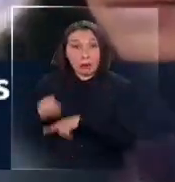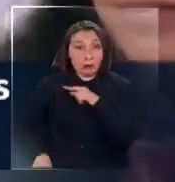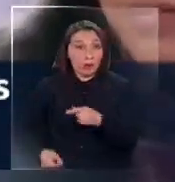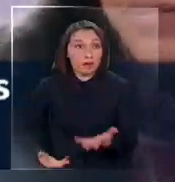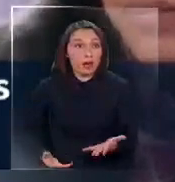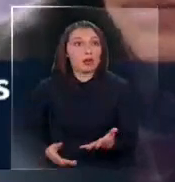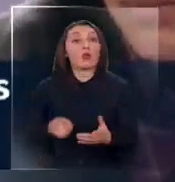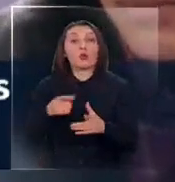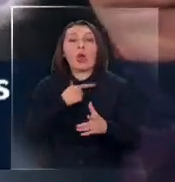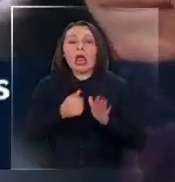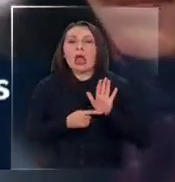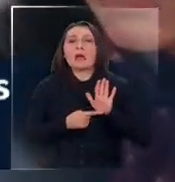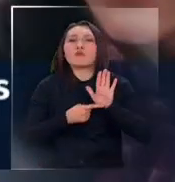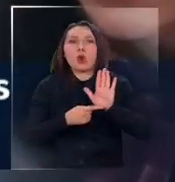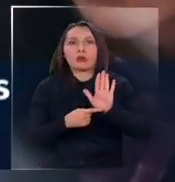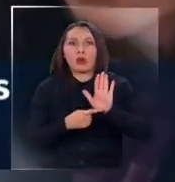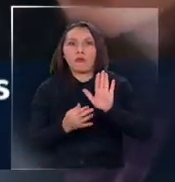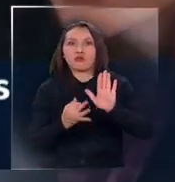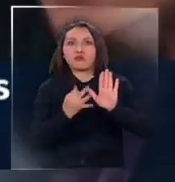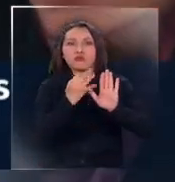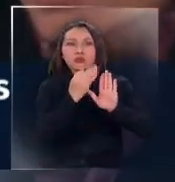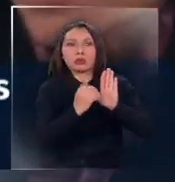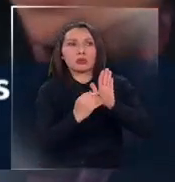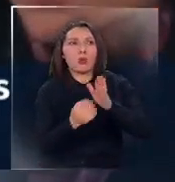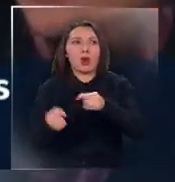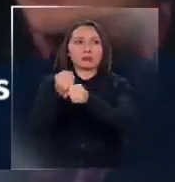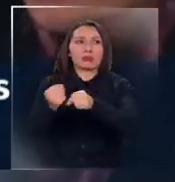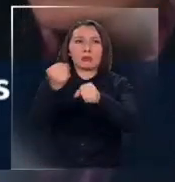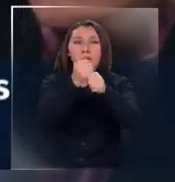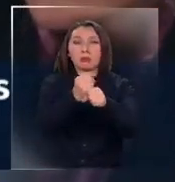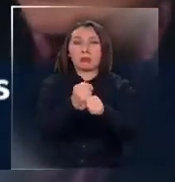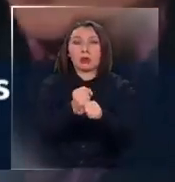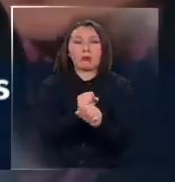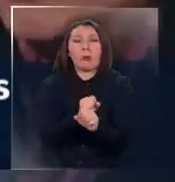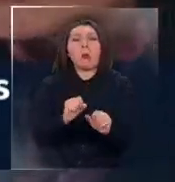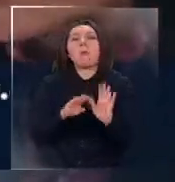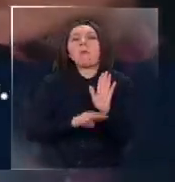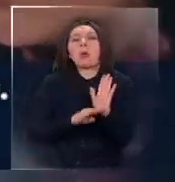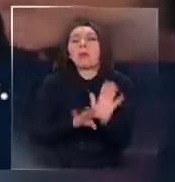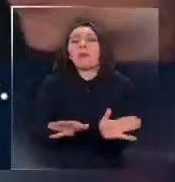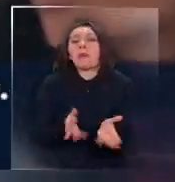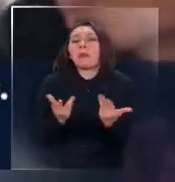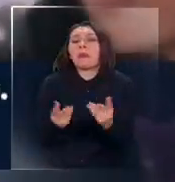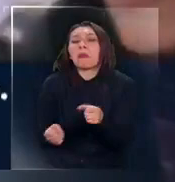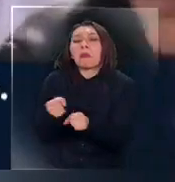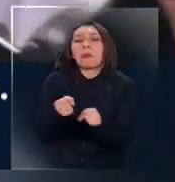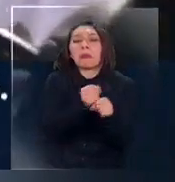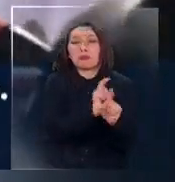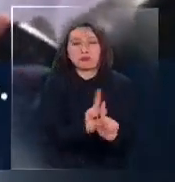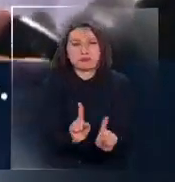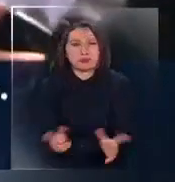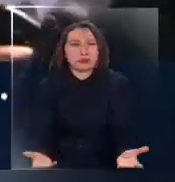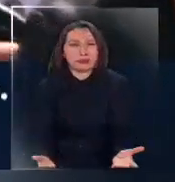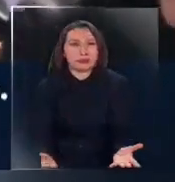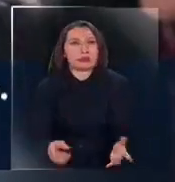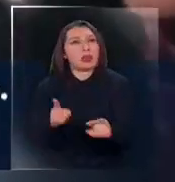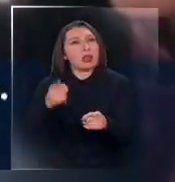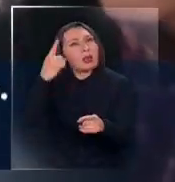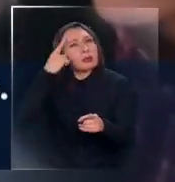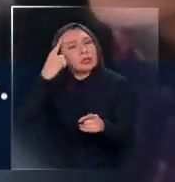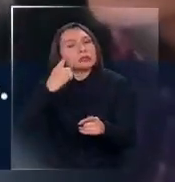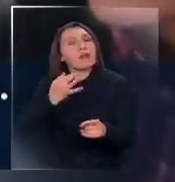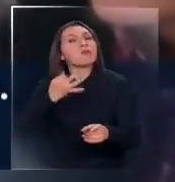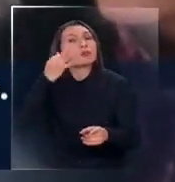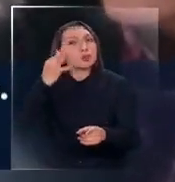Si tu veux montrer aussi ce dont tu es capable et aller le plus loin possible. Tu te contentes toujours de juste